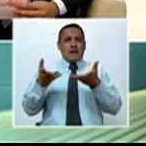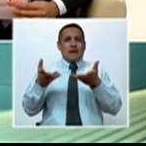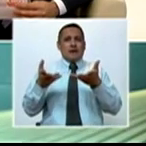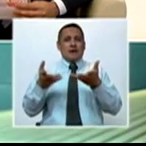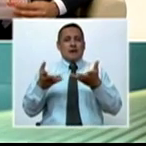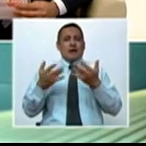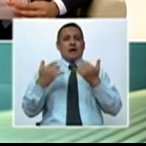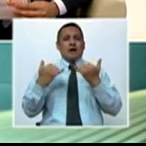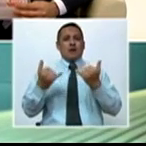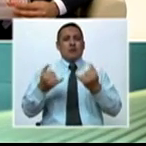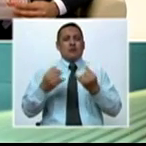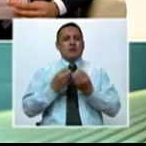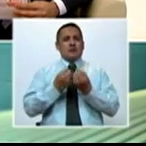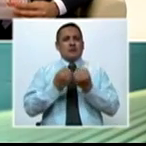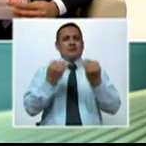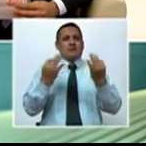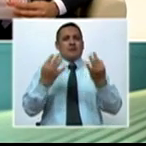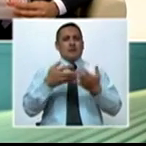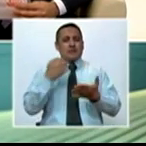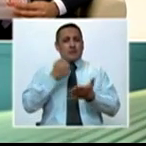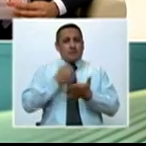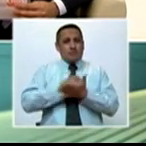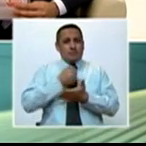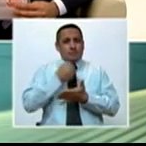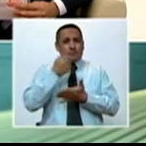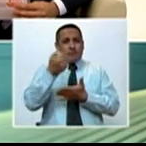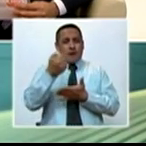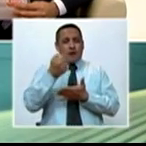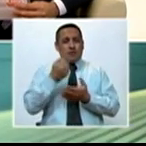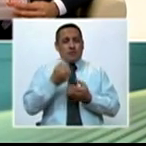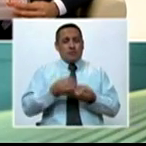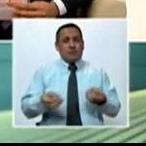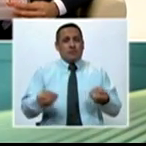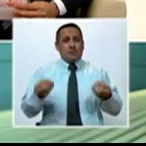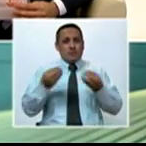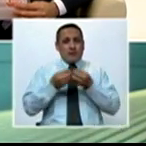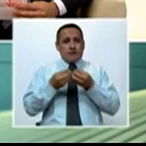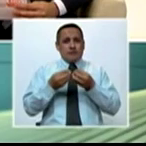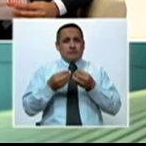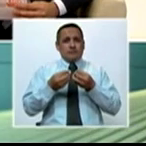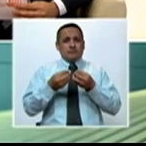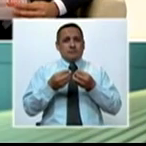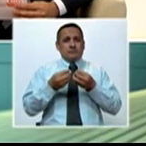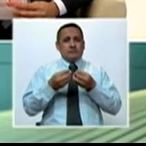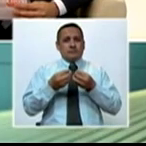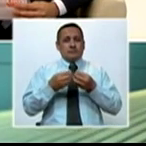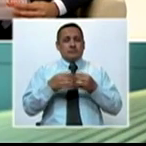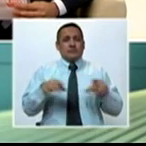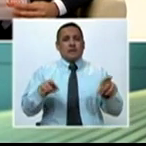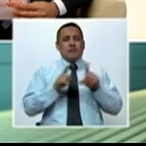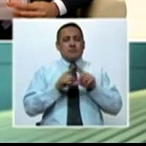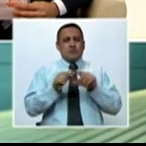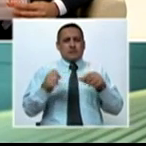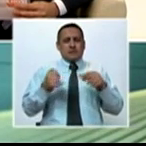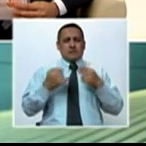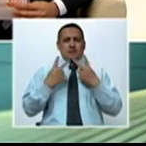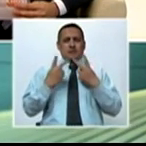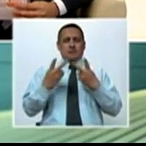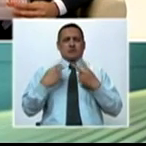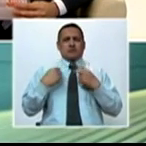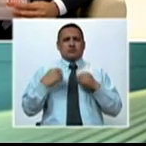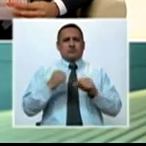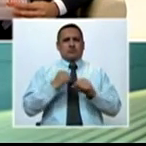estos honorarios, esta retribución, se ve sorprendido